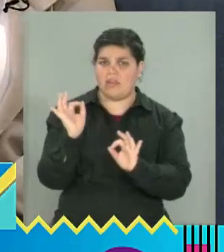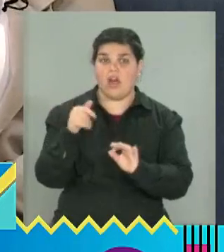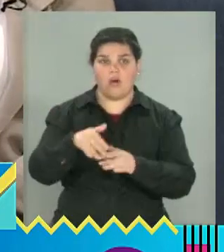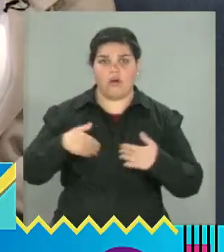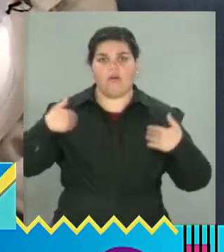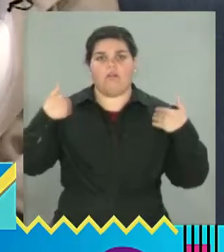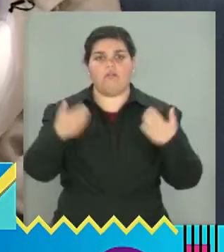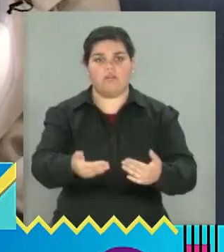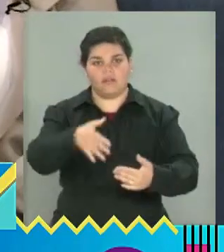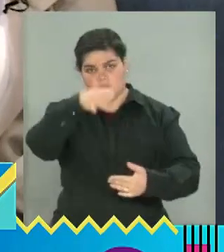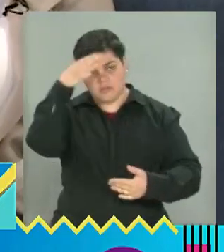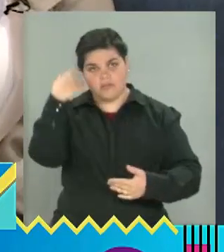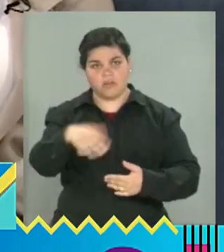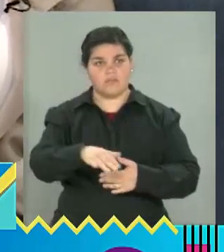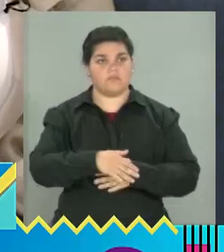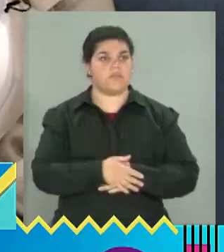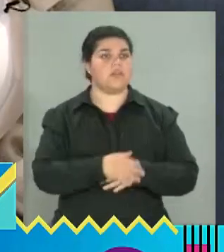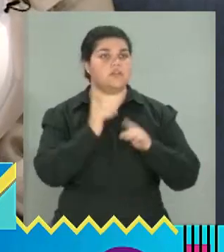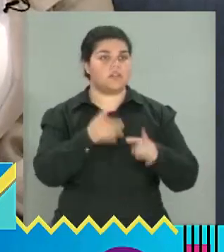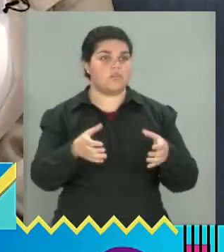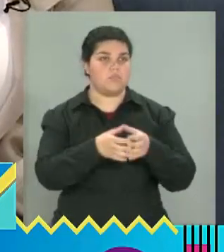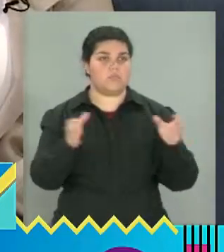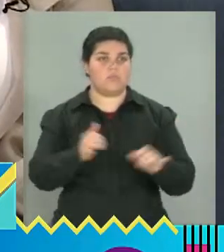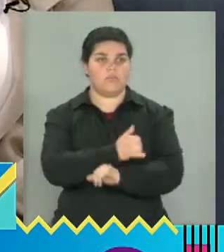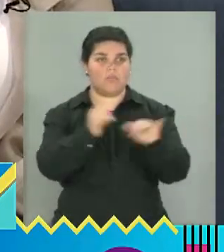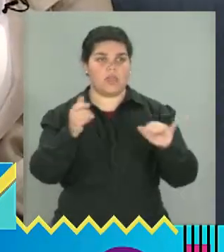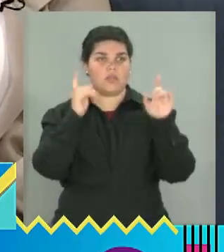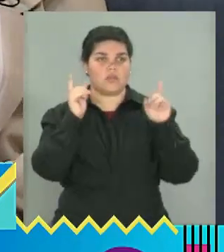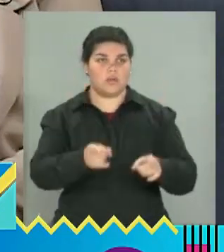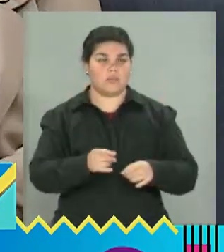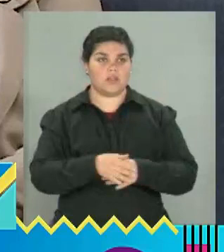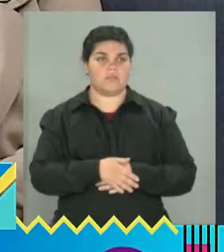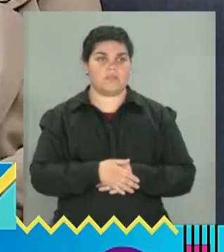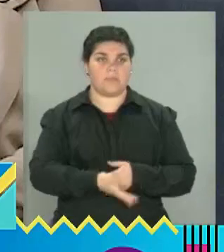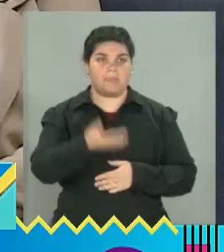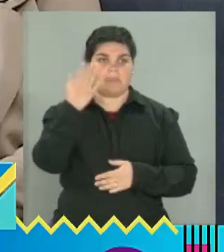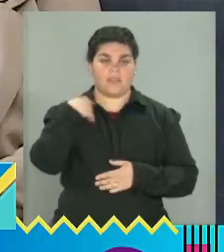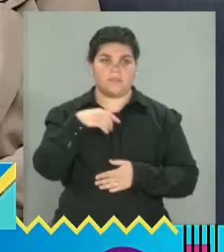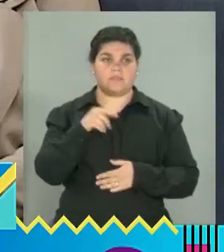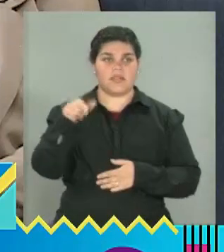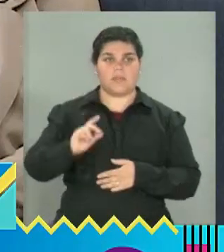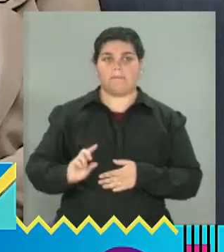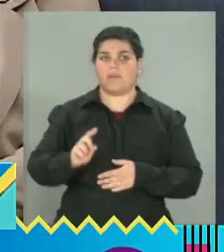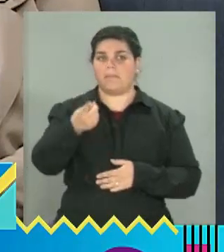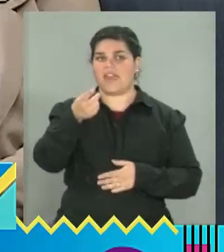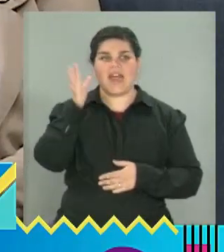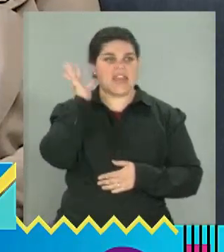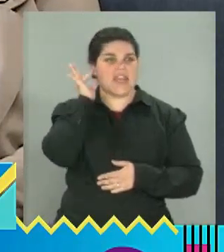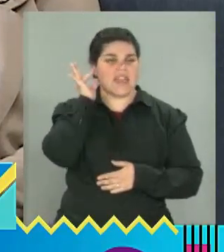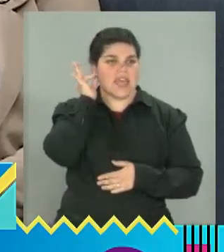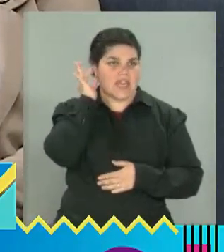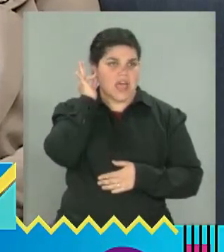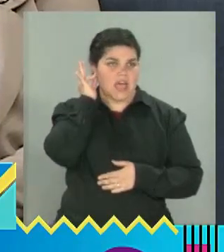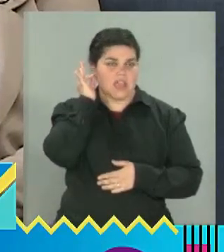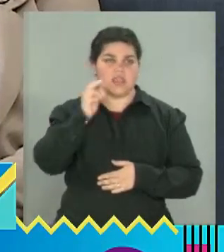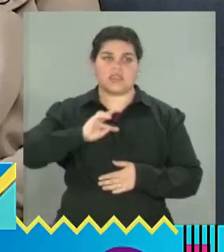punto que hoy está álgido. Lo que veíamos a nivel de medios de comunicación, quizás notas, ¿no?, de la primera niña argentina trans, entra